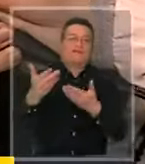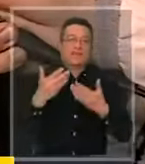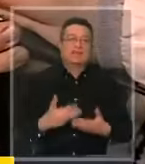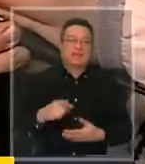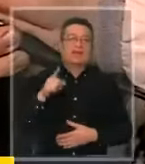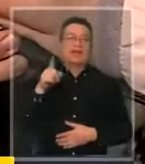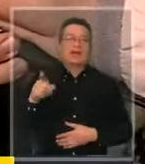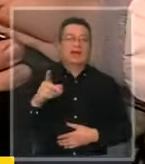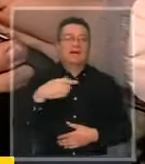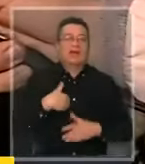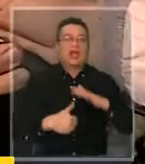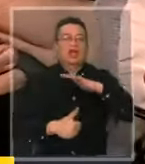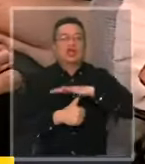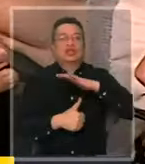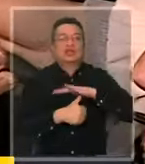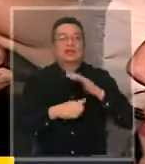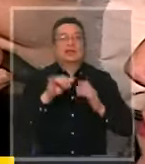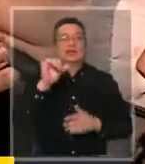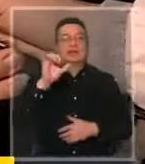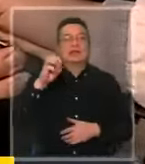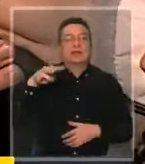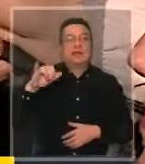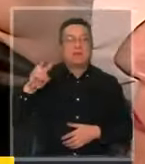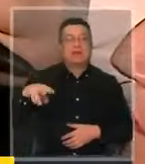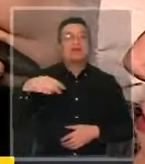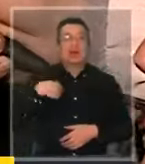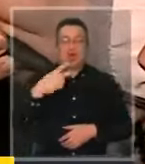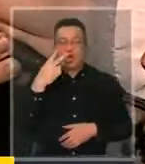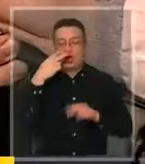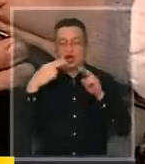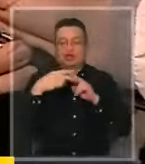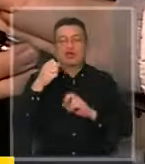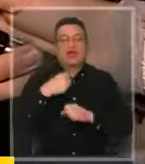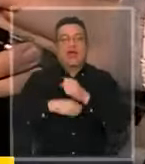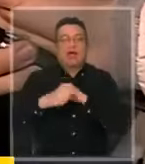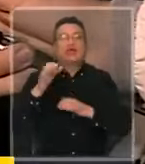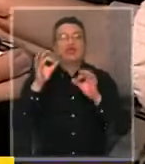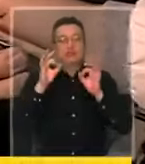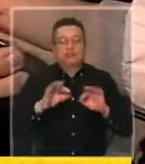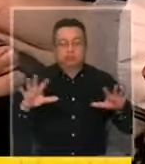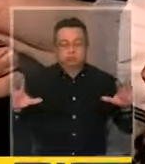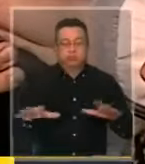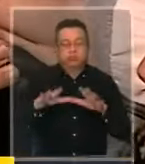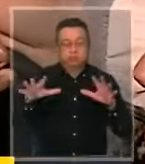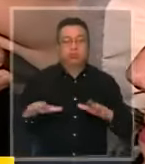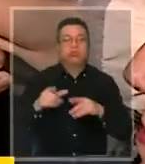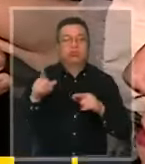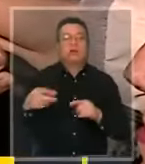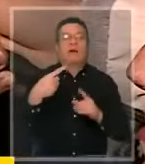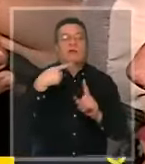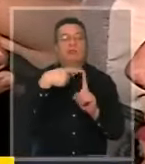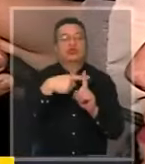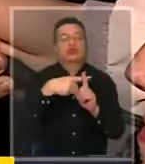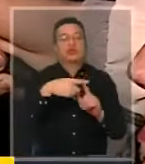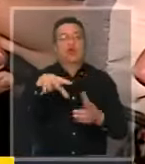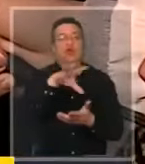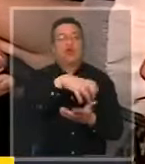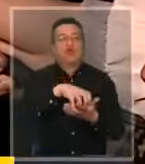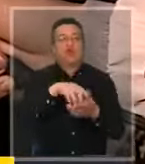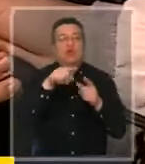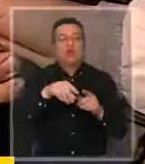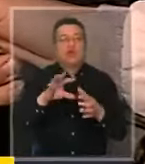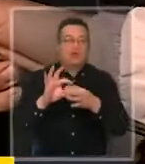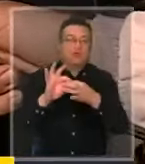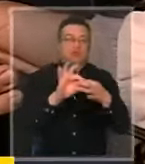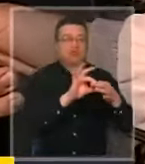acaba de hacer la concejala Yamil, que es una persona que conozco hace mucho tiempo y que estoy seguro que se la va a jugar completamente por el bien de la comuna, por la unidad de